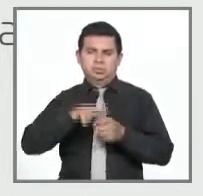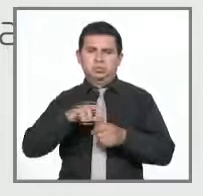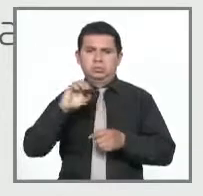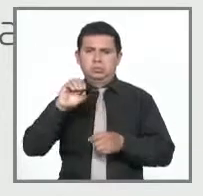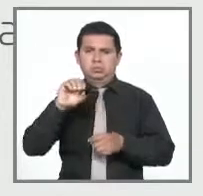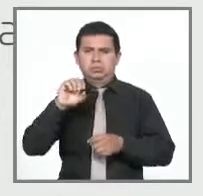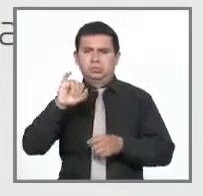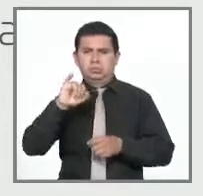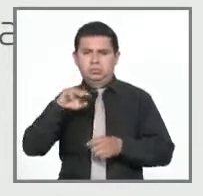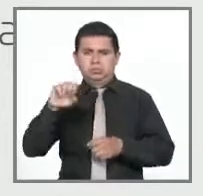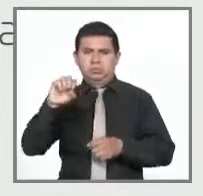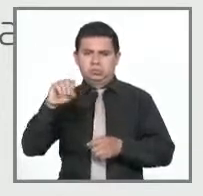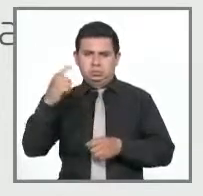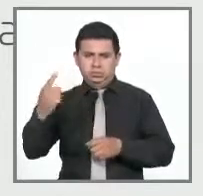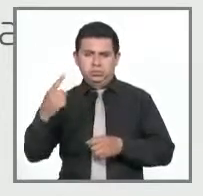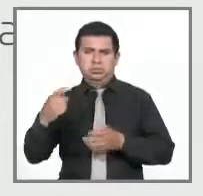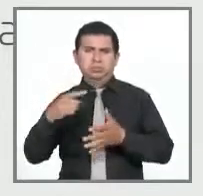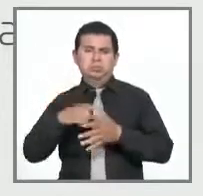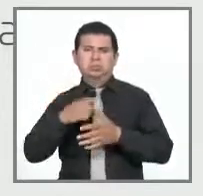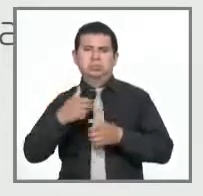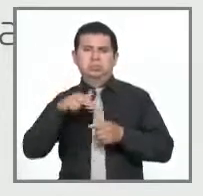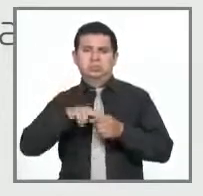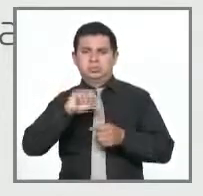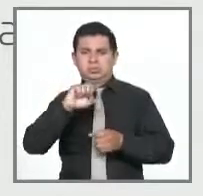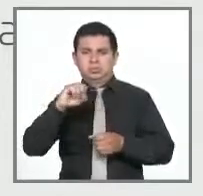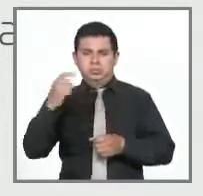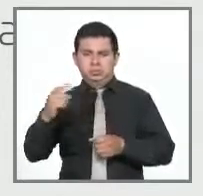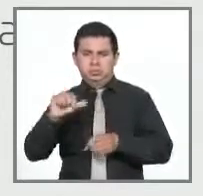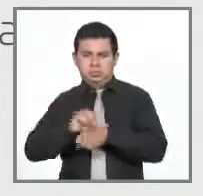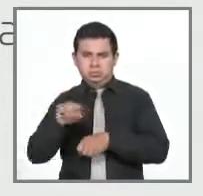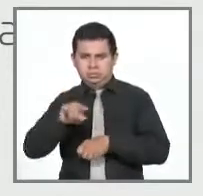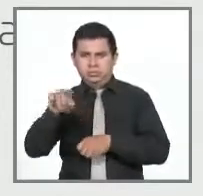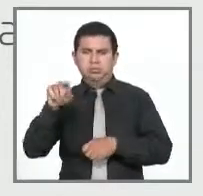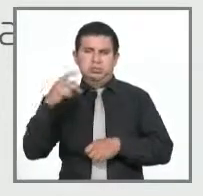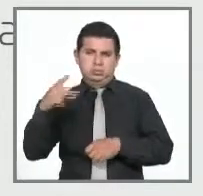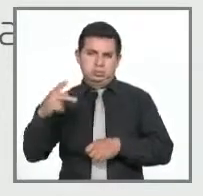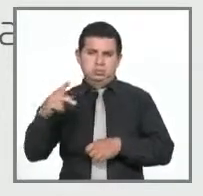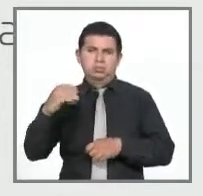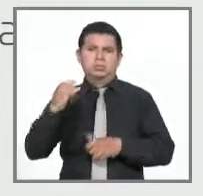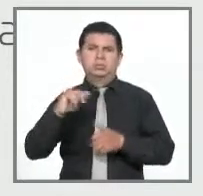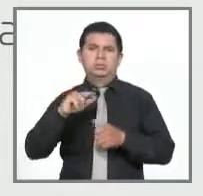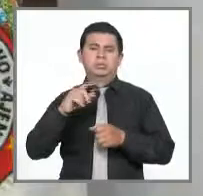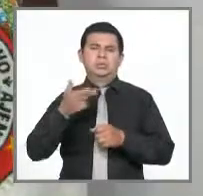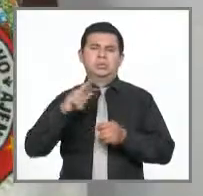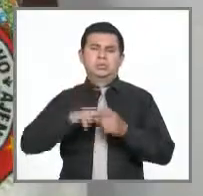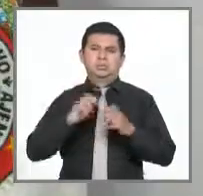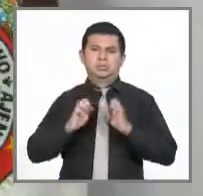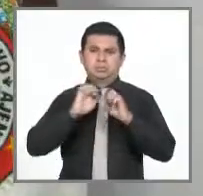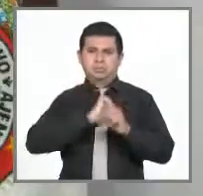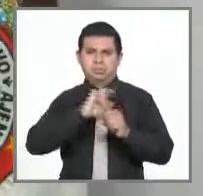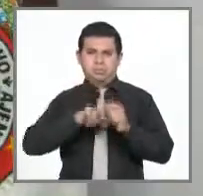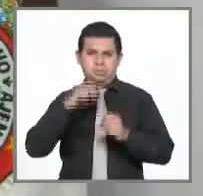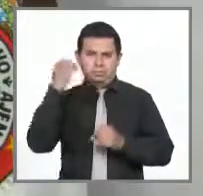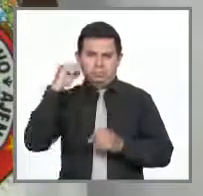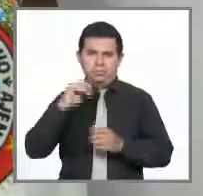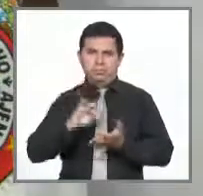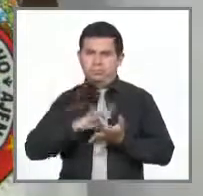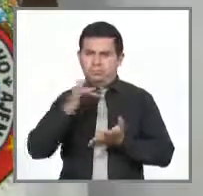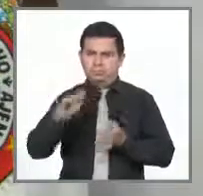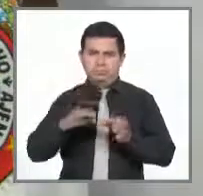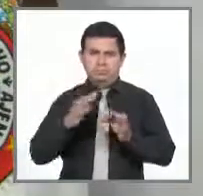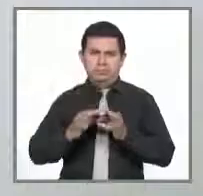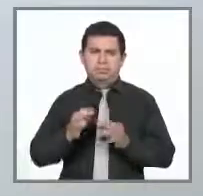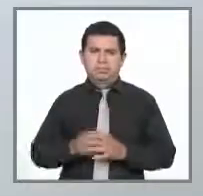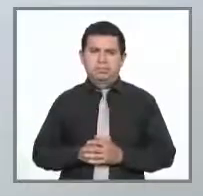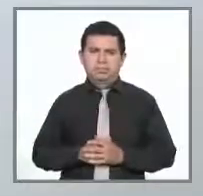servicios de salud hospital móvil ss y hospital regional de alta especialidad de oaxaca gracias